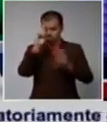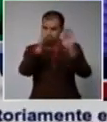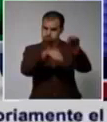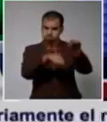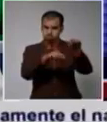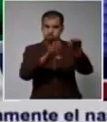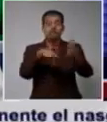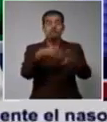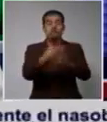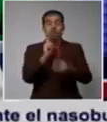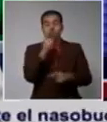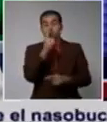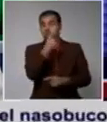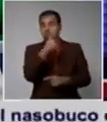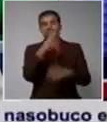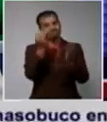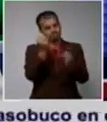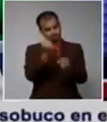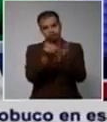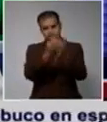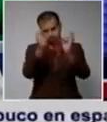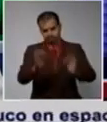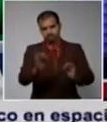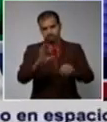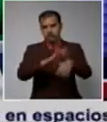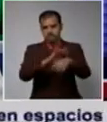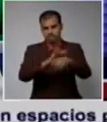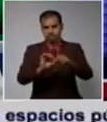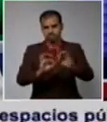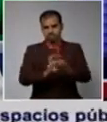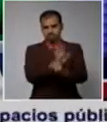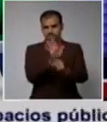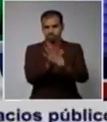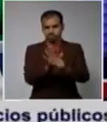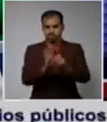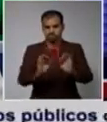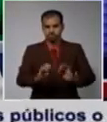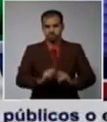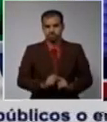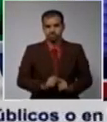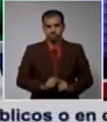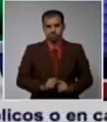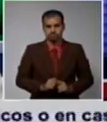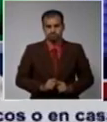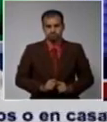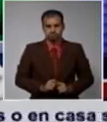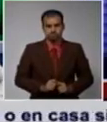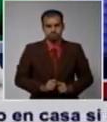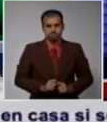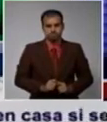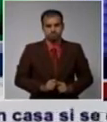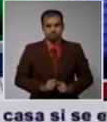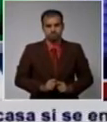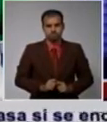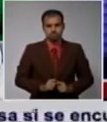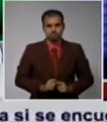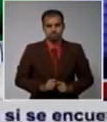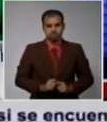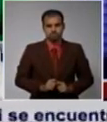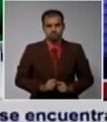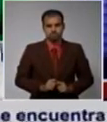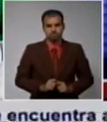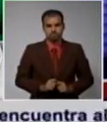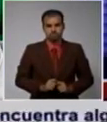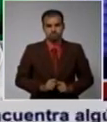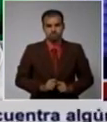con PCR, encontrándose ingresado ya en estos momentos. Este paciente, después de una estadía